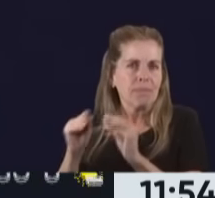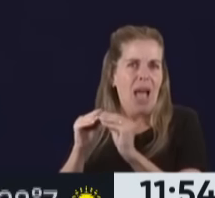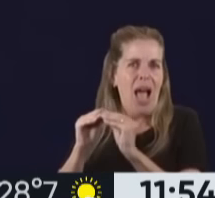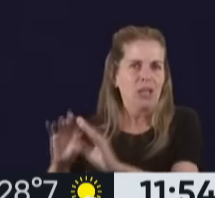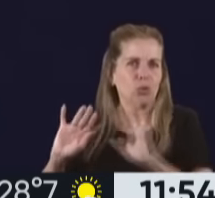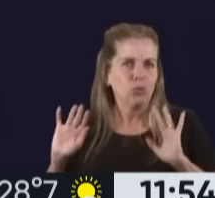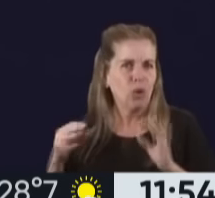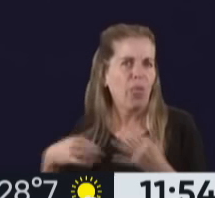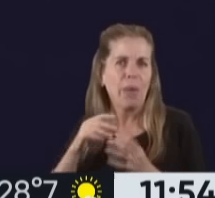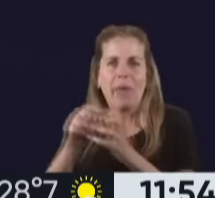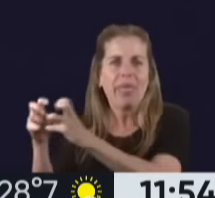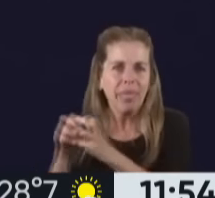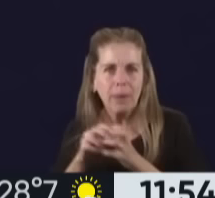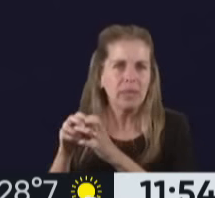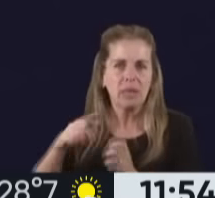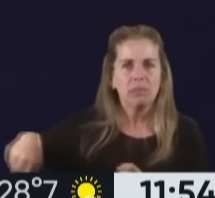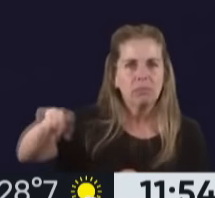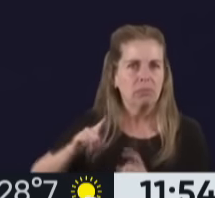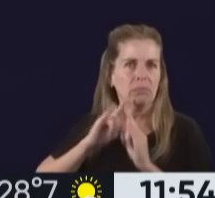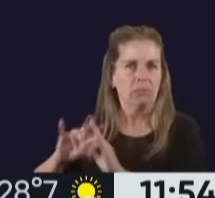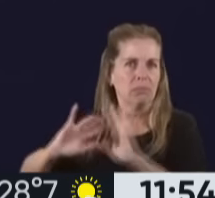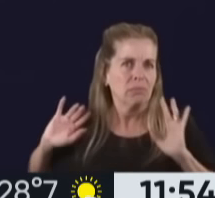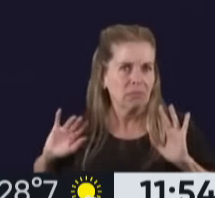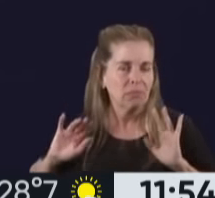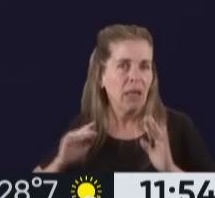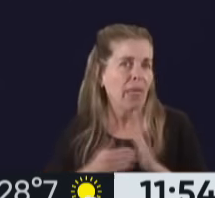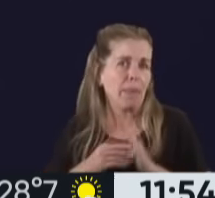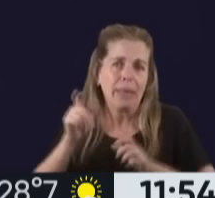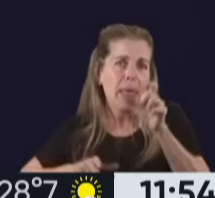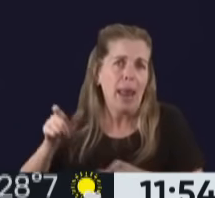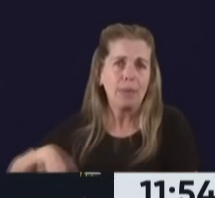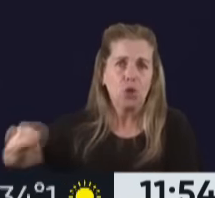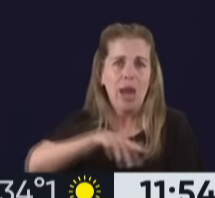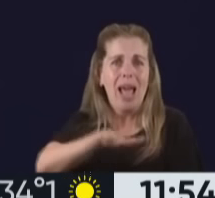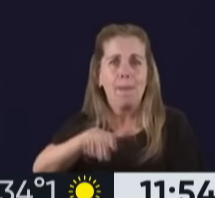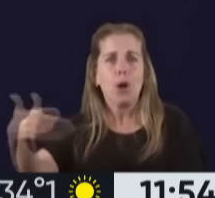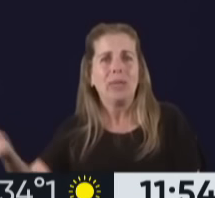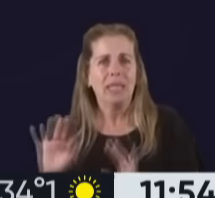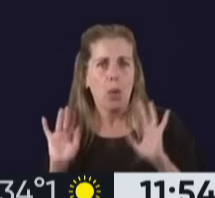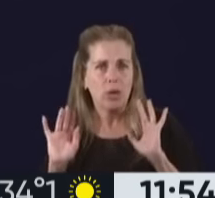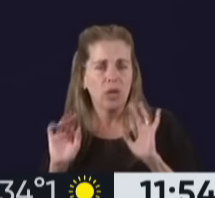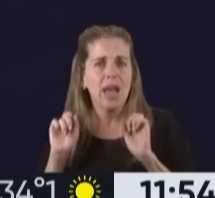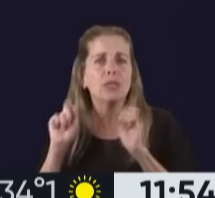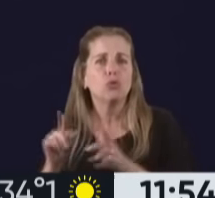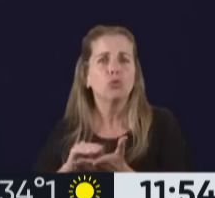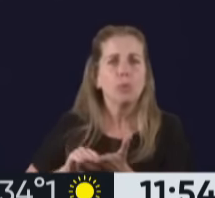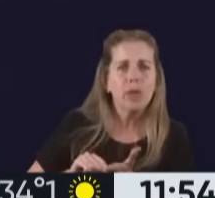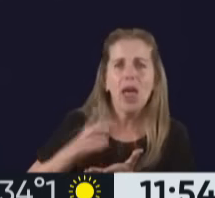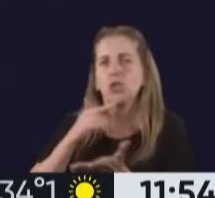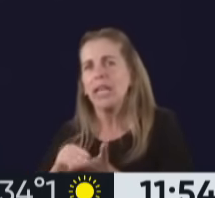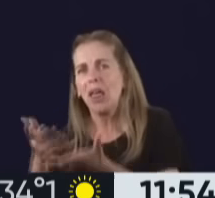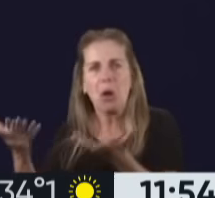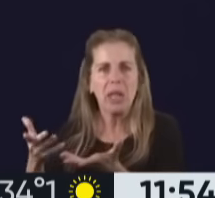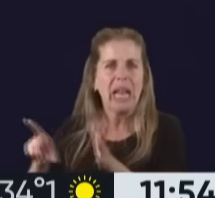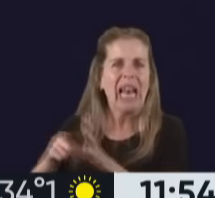tendrán que discutir los ciudadanos de la provincia de Buenos Aires y que que en tal caso lo harán a través de sus